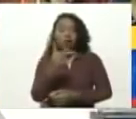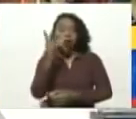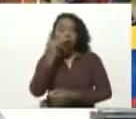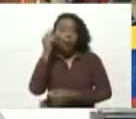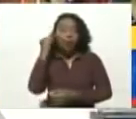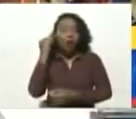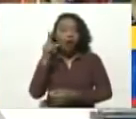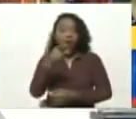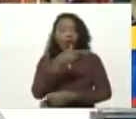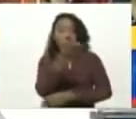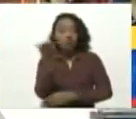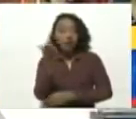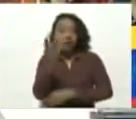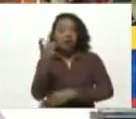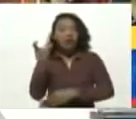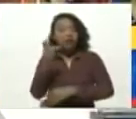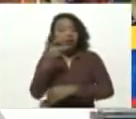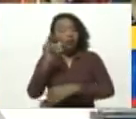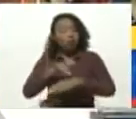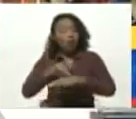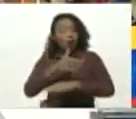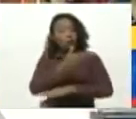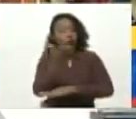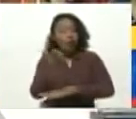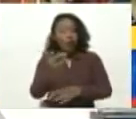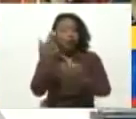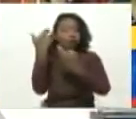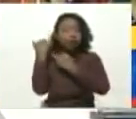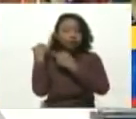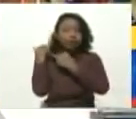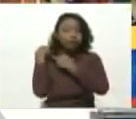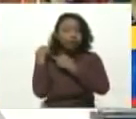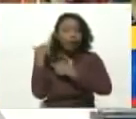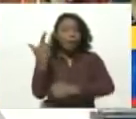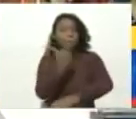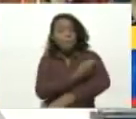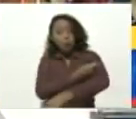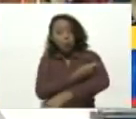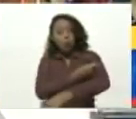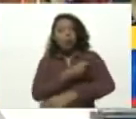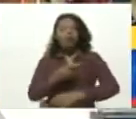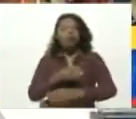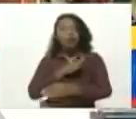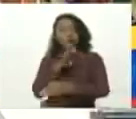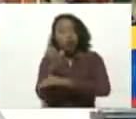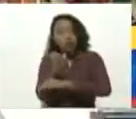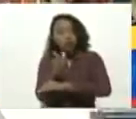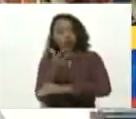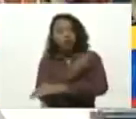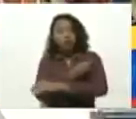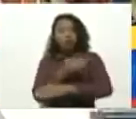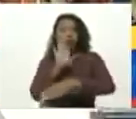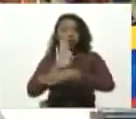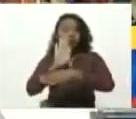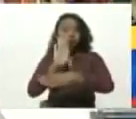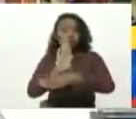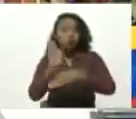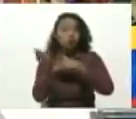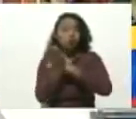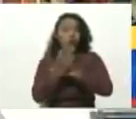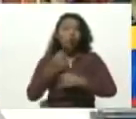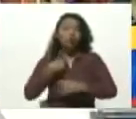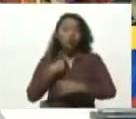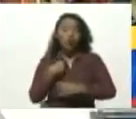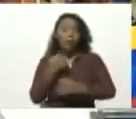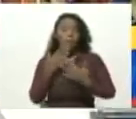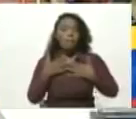le toca a ustedes, compatriotas. Ahora le toca a ustedes inmunizarse, vacunarse, protegerse. Yo tiendo mi